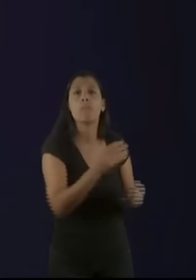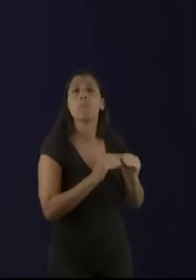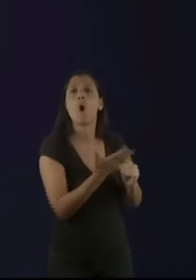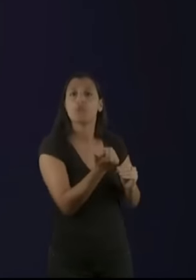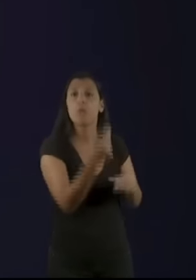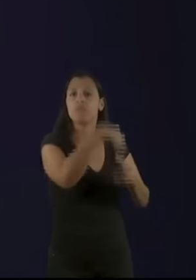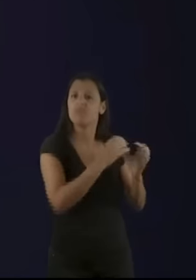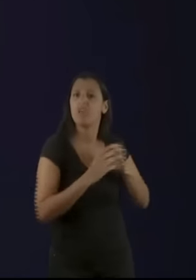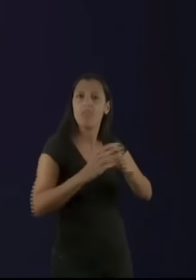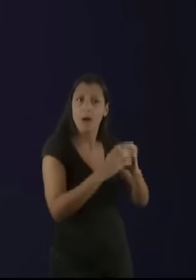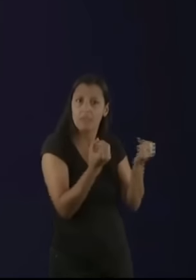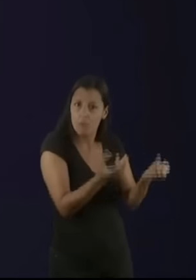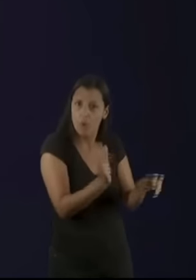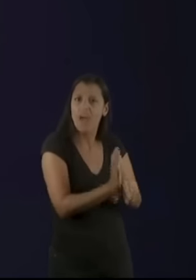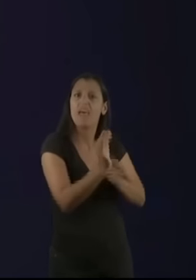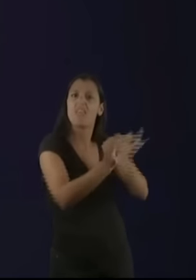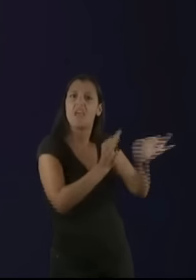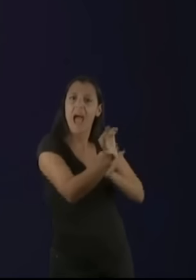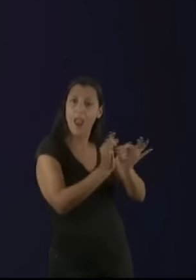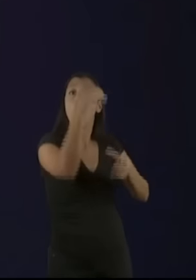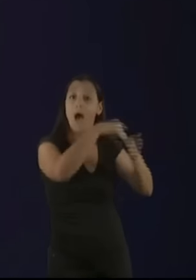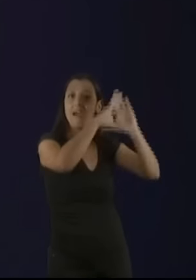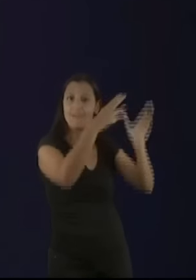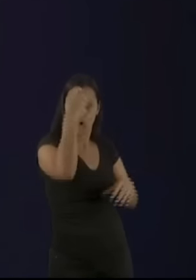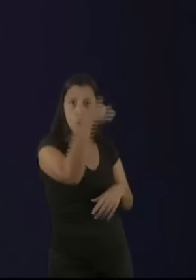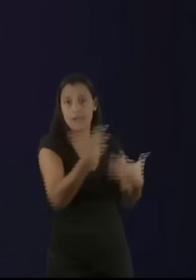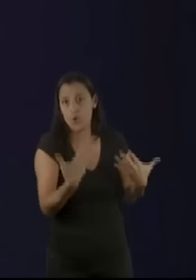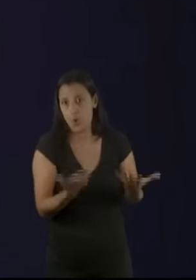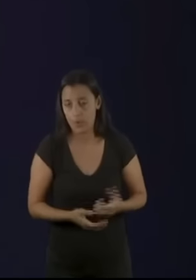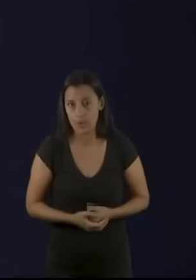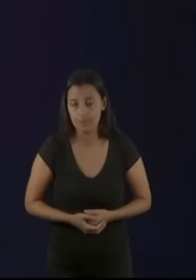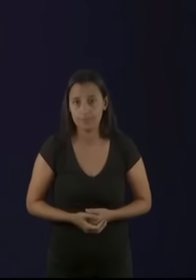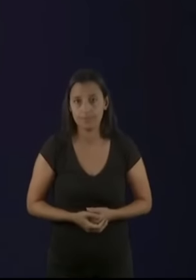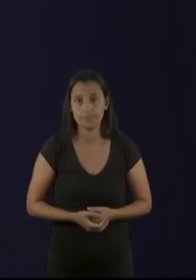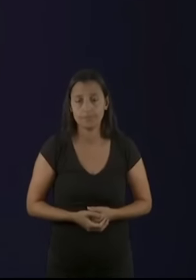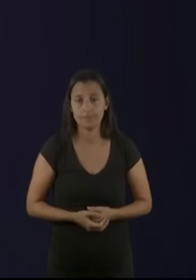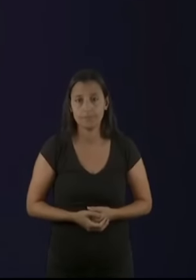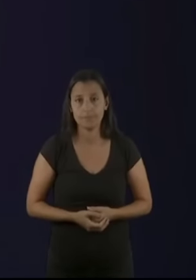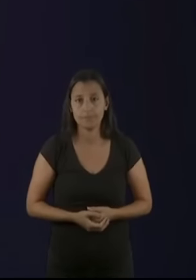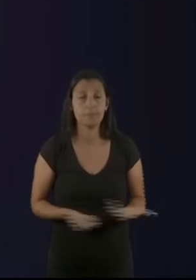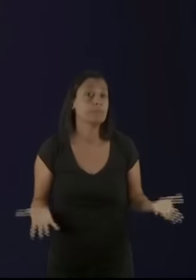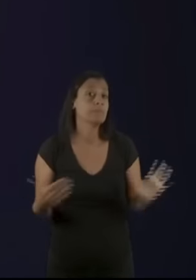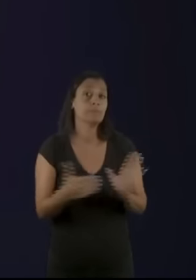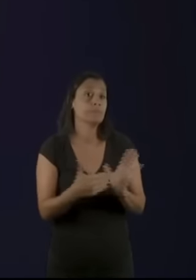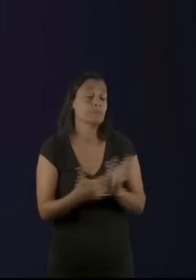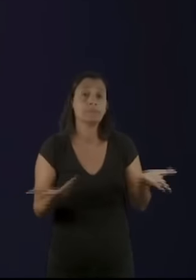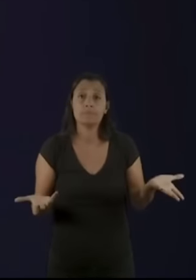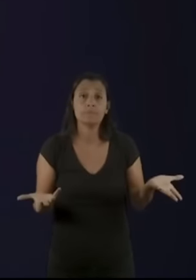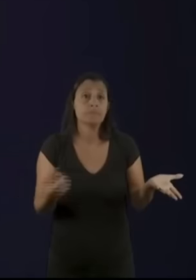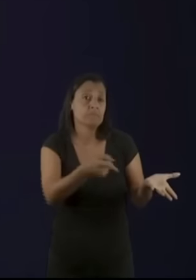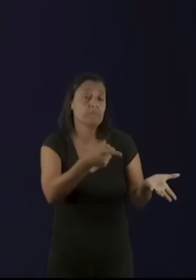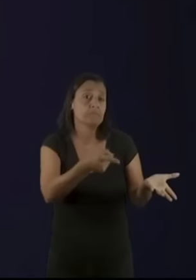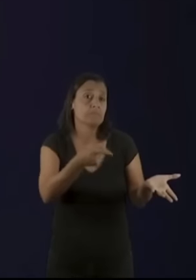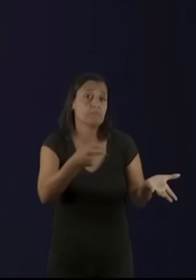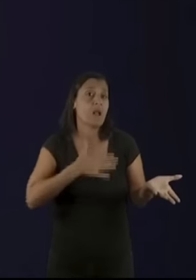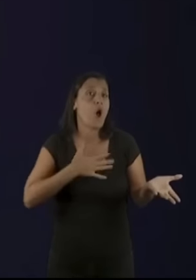parte del debate y está muy bien que así sea dentro del debate legislativo no Bueno está bien es una una Ob es una